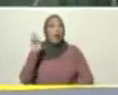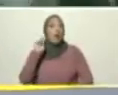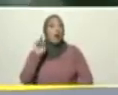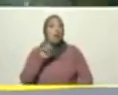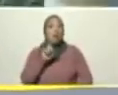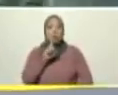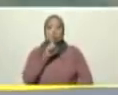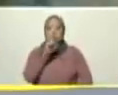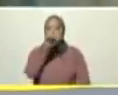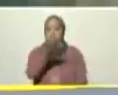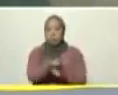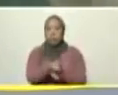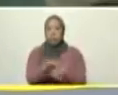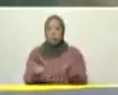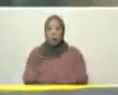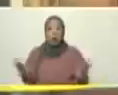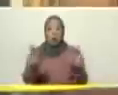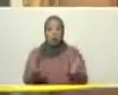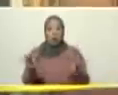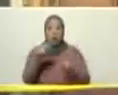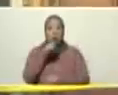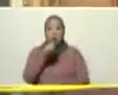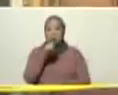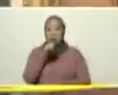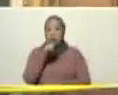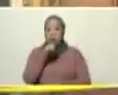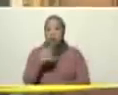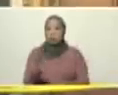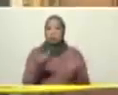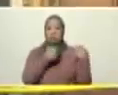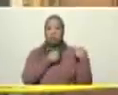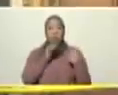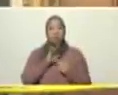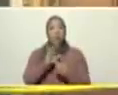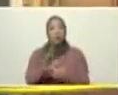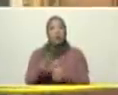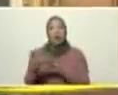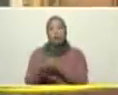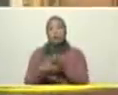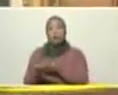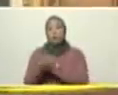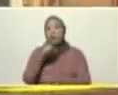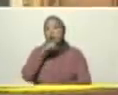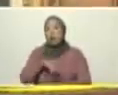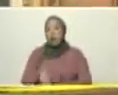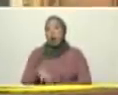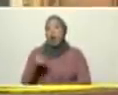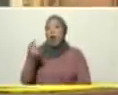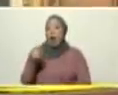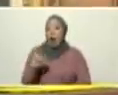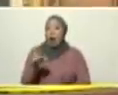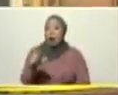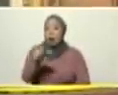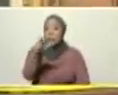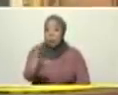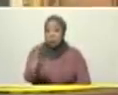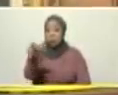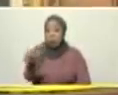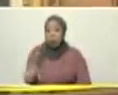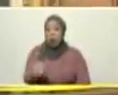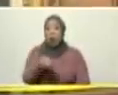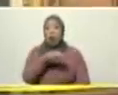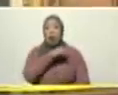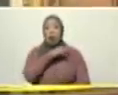la agresión física, que pudo haber representado una tragedia, con muertos y heridos allí, y los